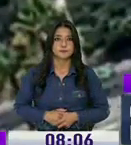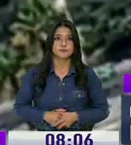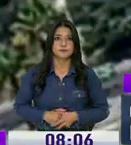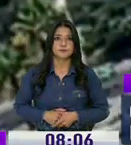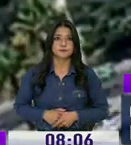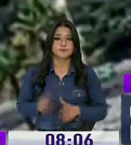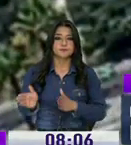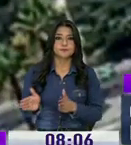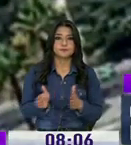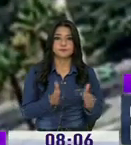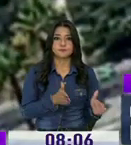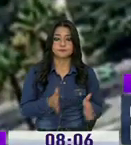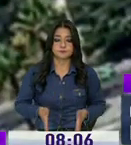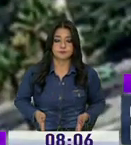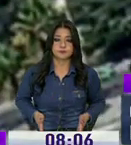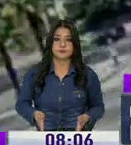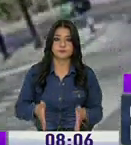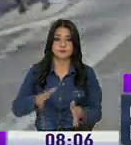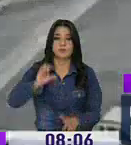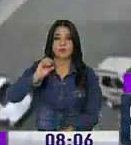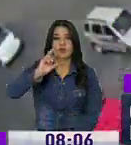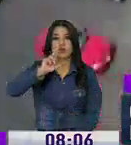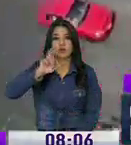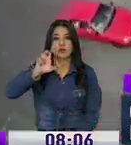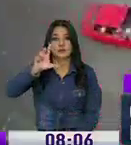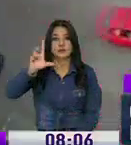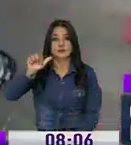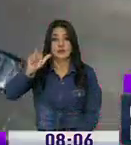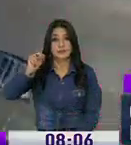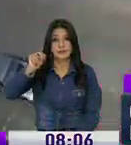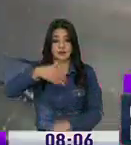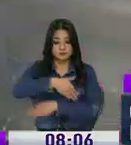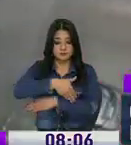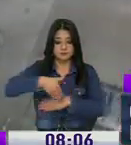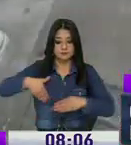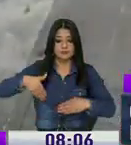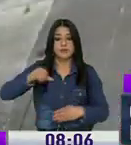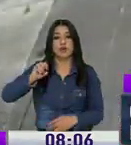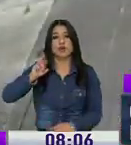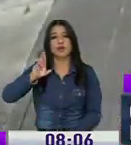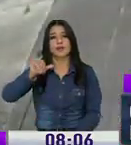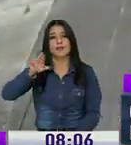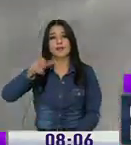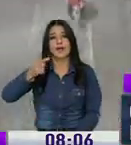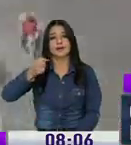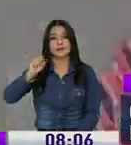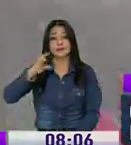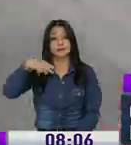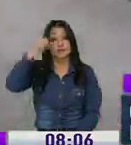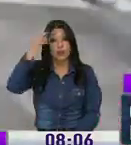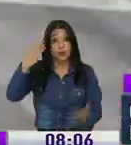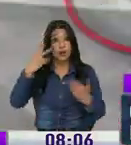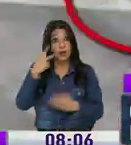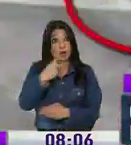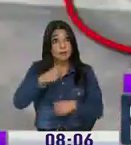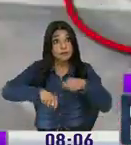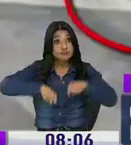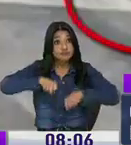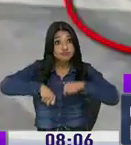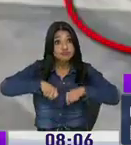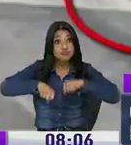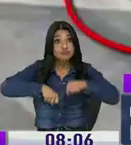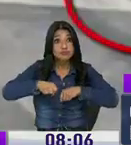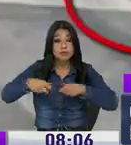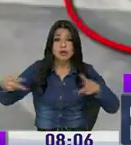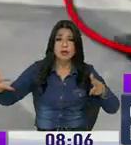Entre tanto, en la avenida Francisco de Orellana, diagonal a Las Orquídeas, en el norte, un ciclista fue atropellado